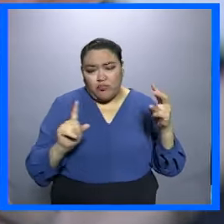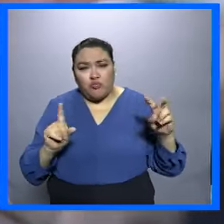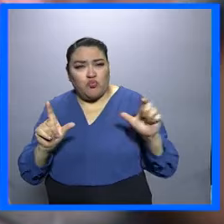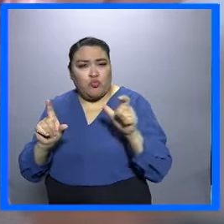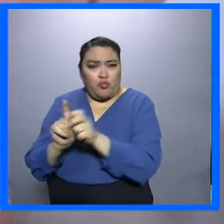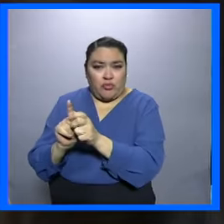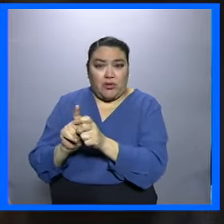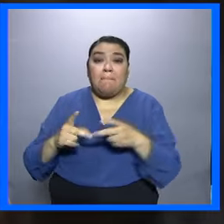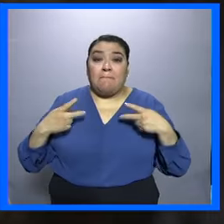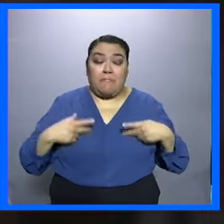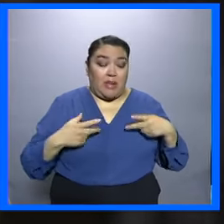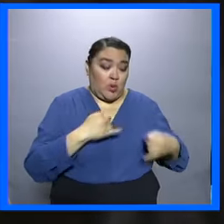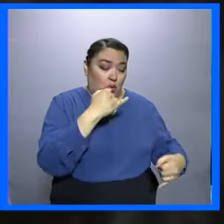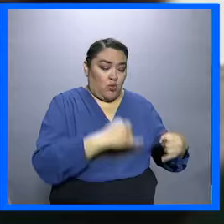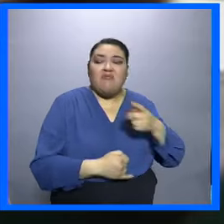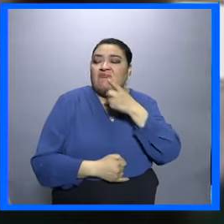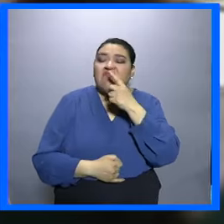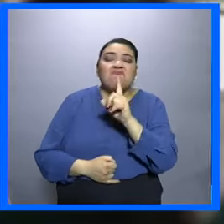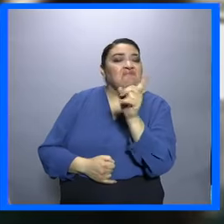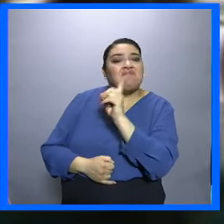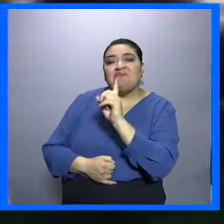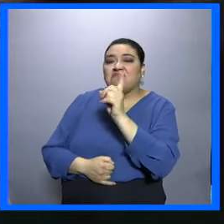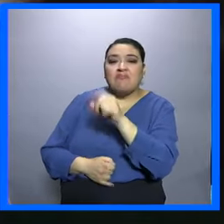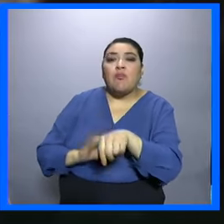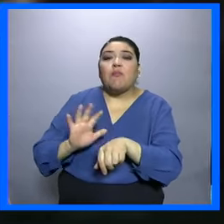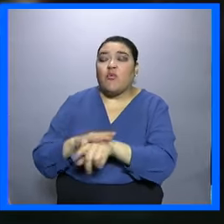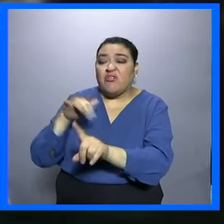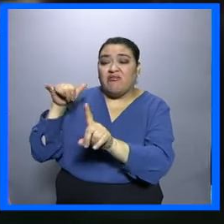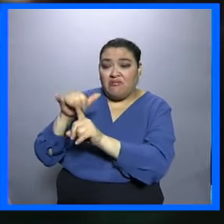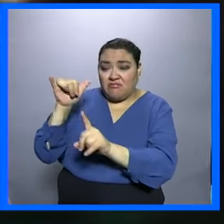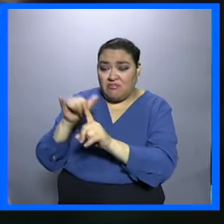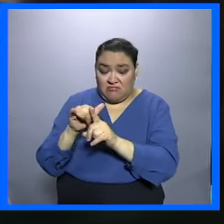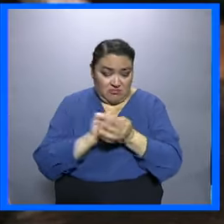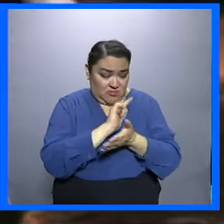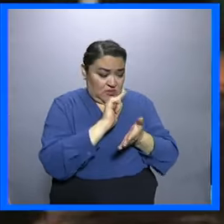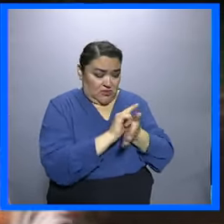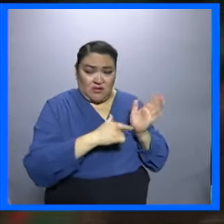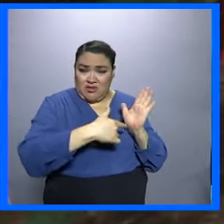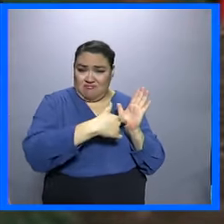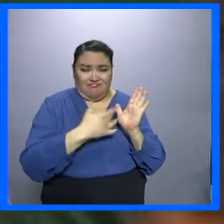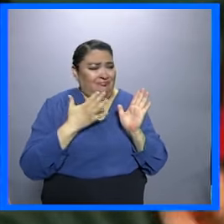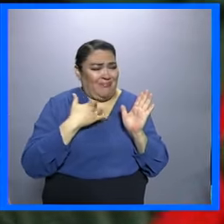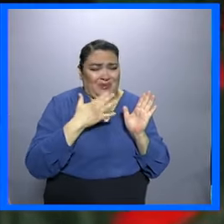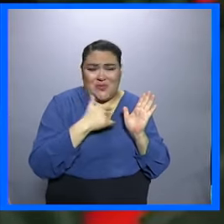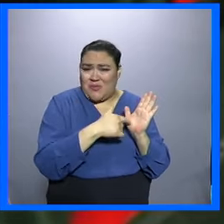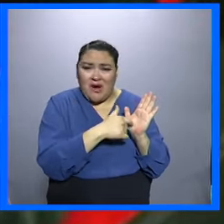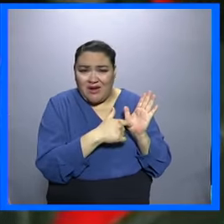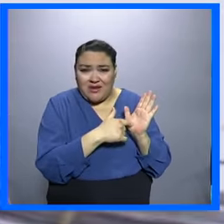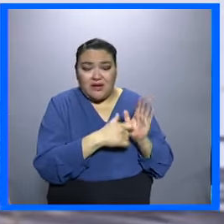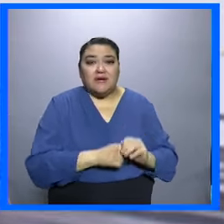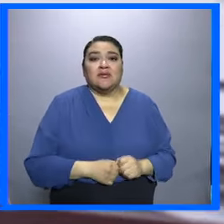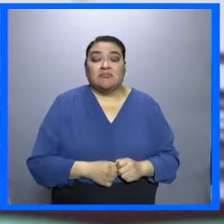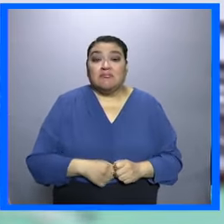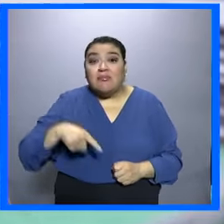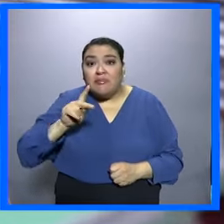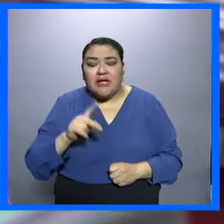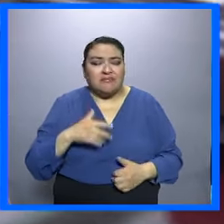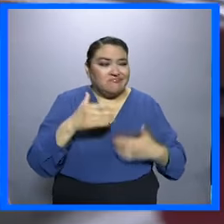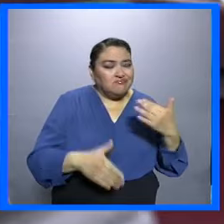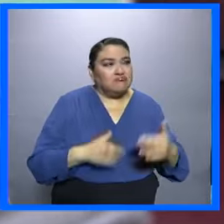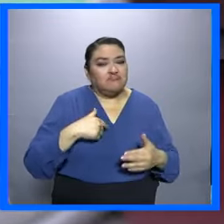embargo, un juez se la negó al advertir que el bullying no está tipificado en la Constitución mexicana. No obstante,